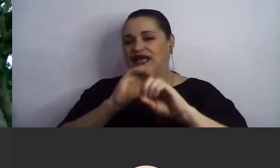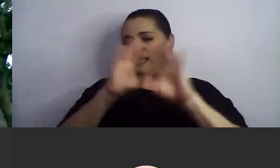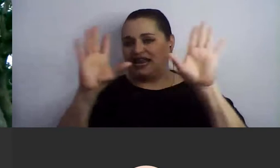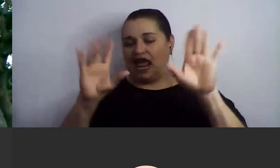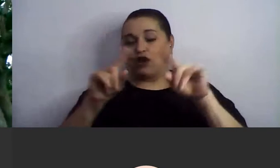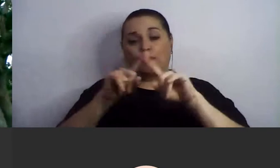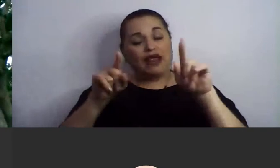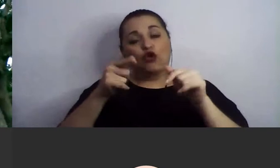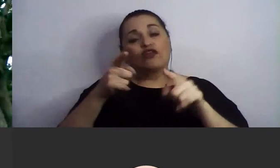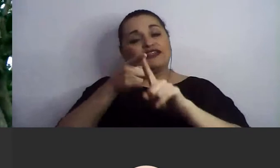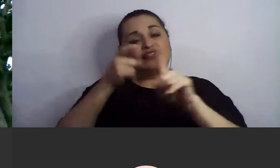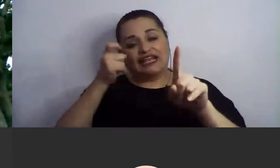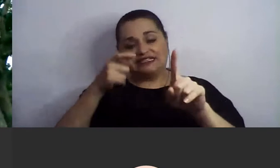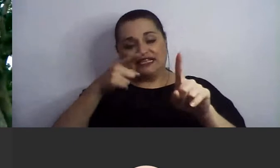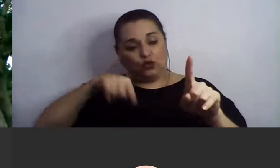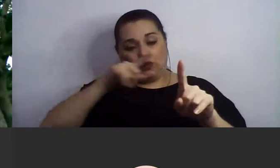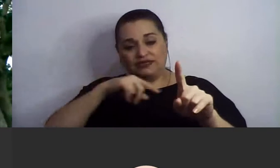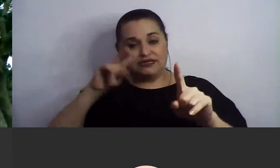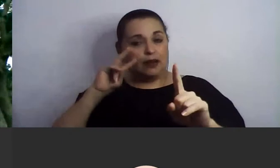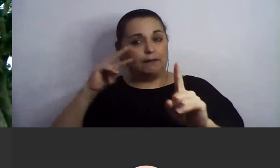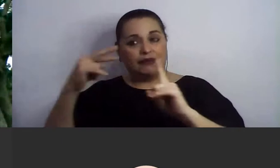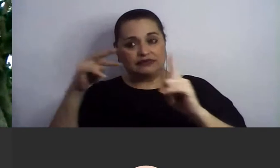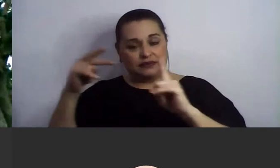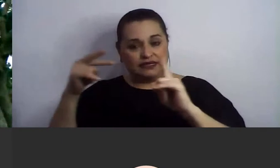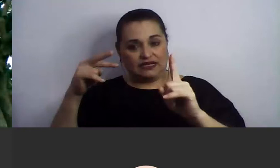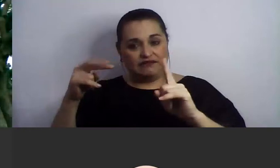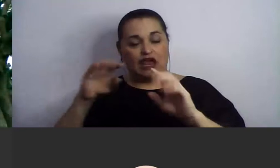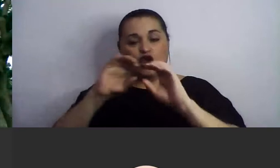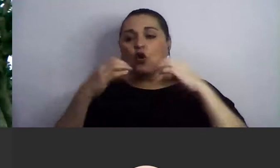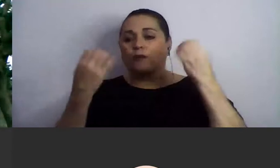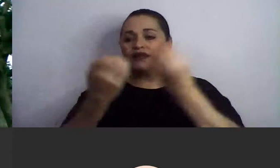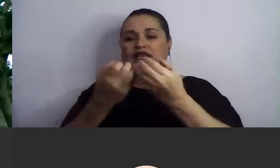al menos desde nuestra perspectiva y desde el comité consultivo de los ODS